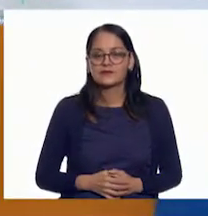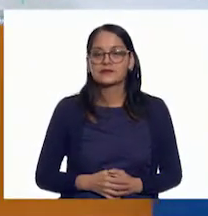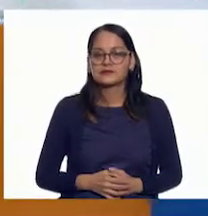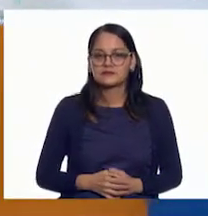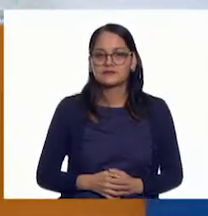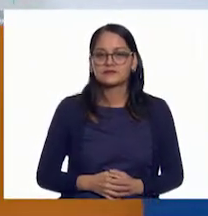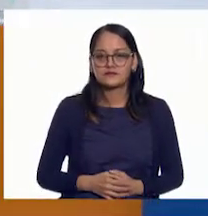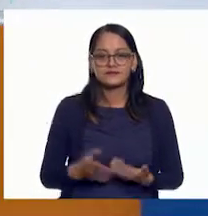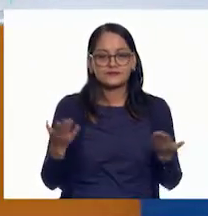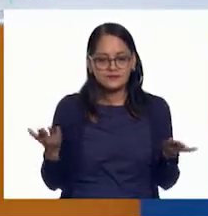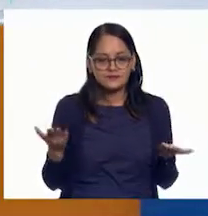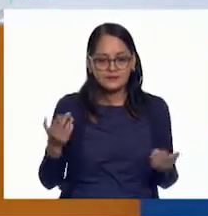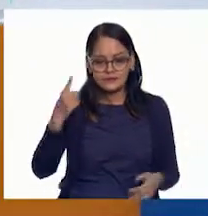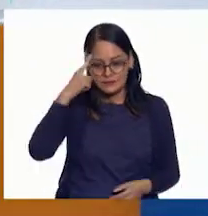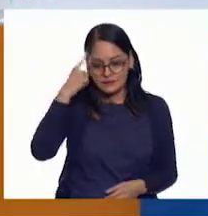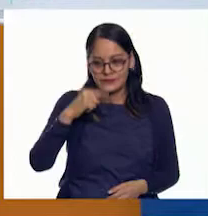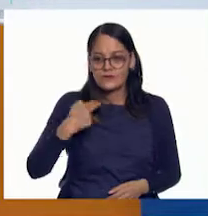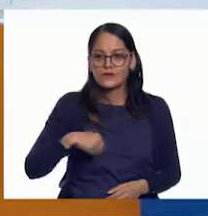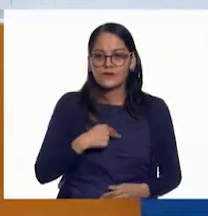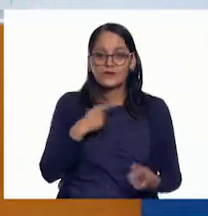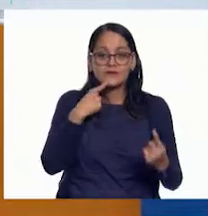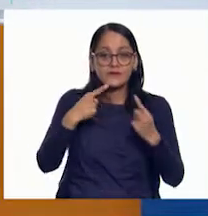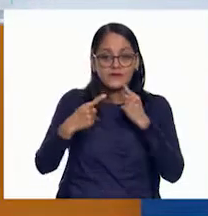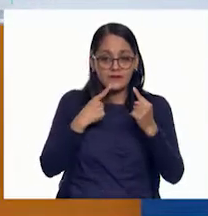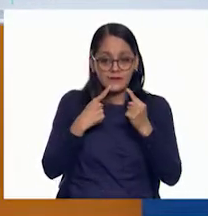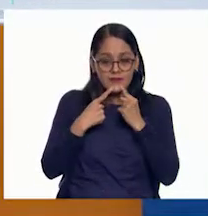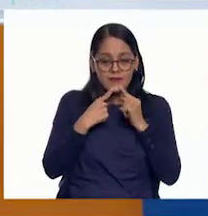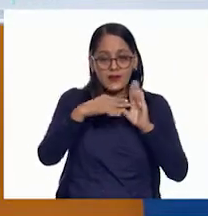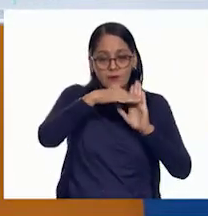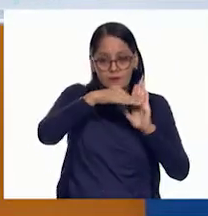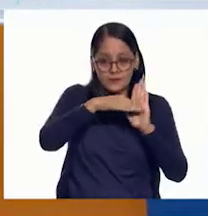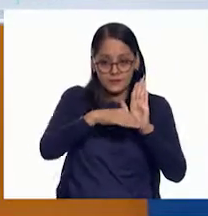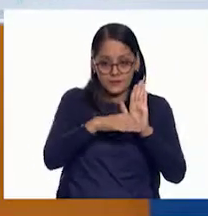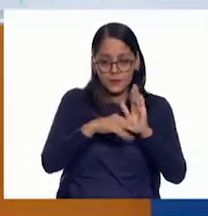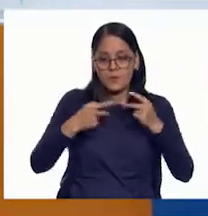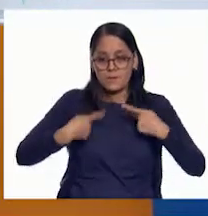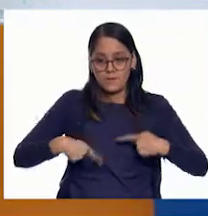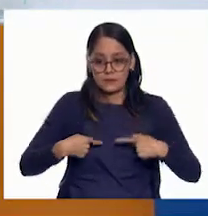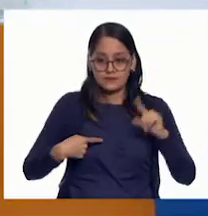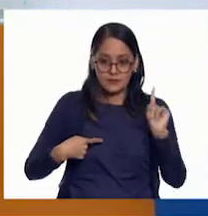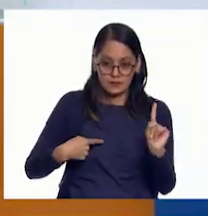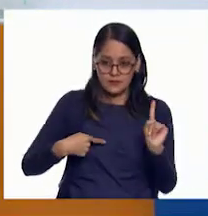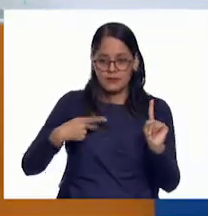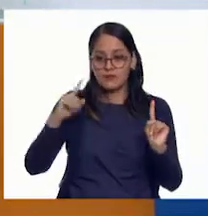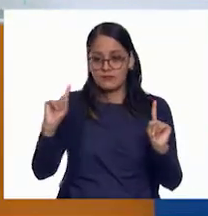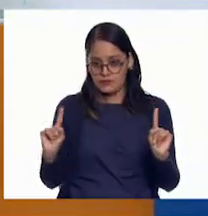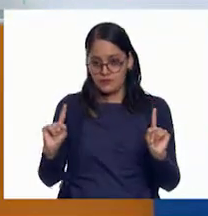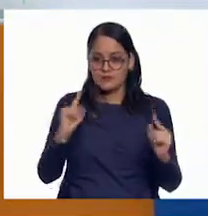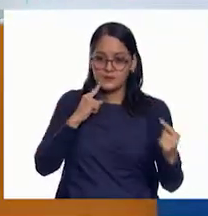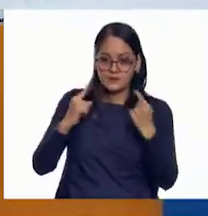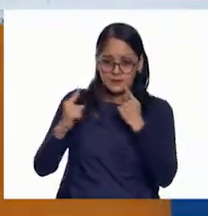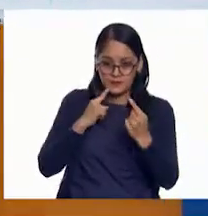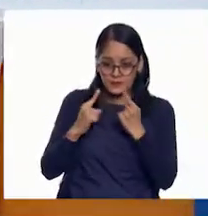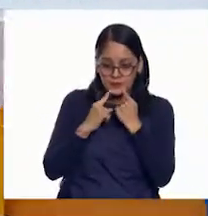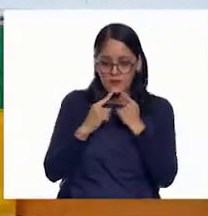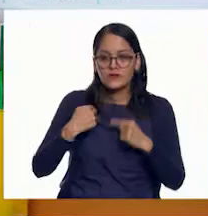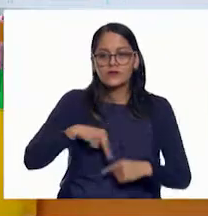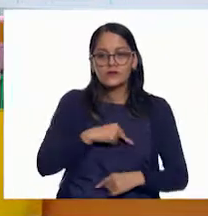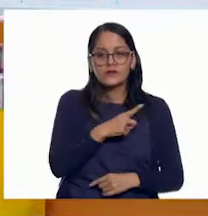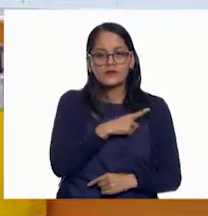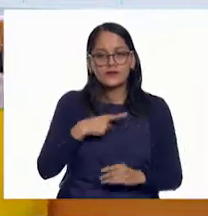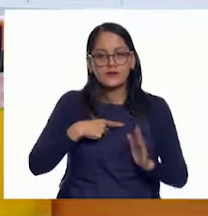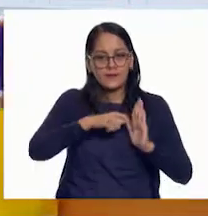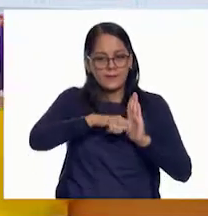entonces, para hacer un diálogo con un personaje y otro,